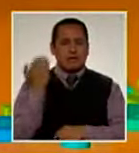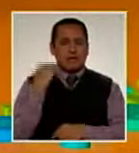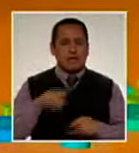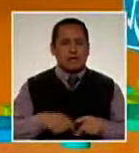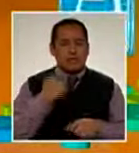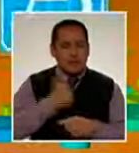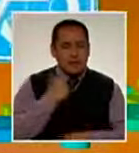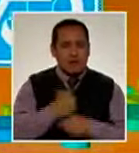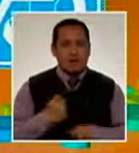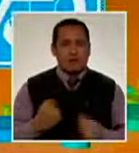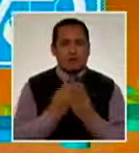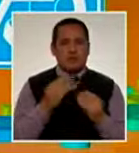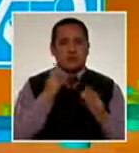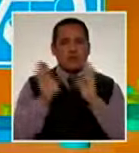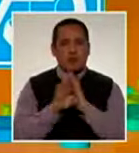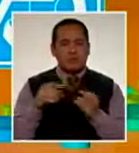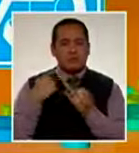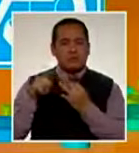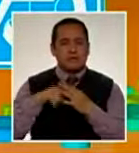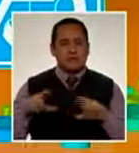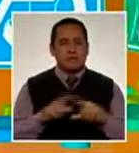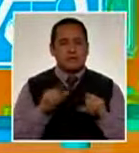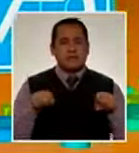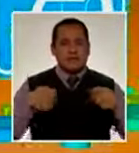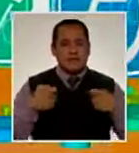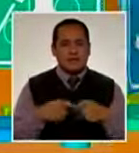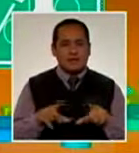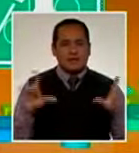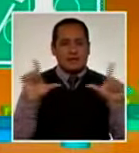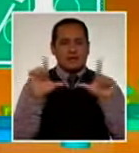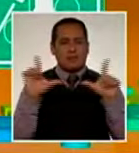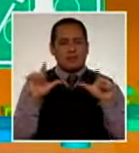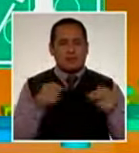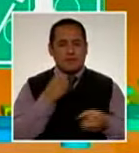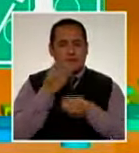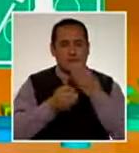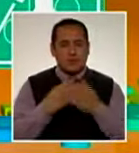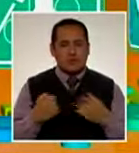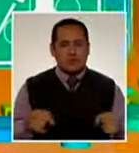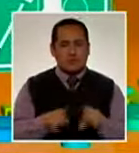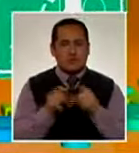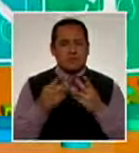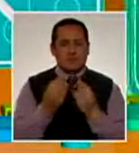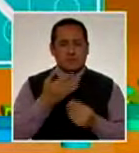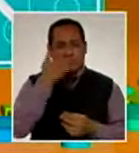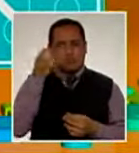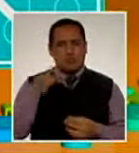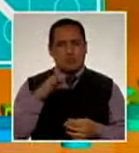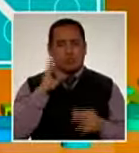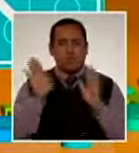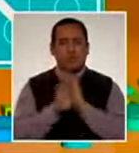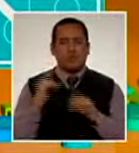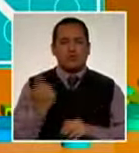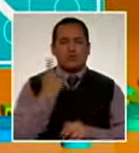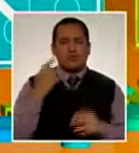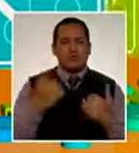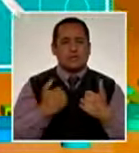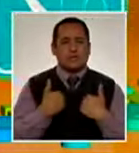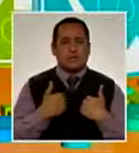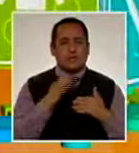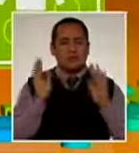trabajando mucho, primero en los medios de comunicación, porque veíamos que todavía había mucha indiferencia. No solamente